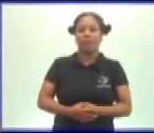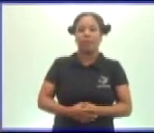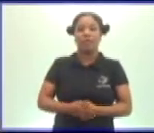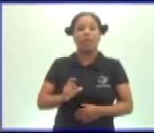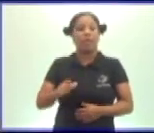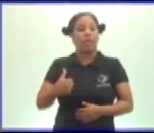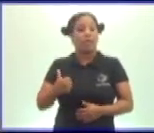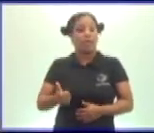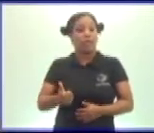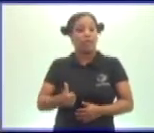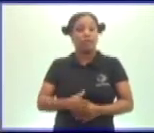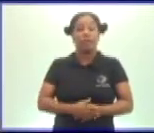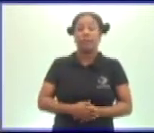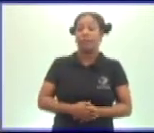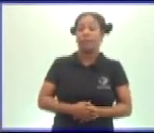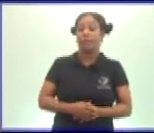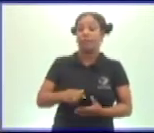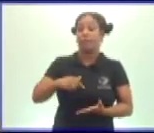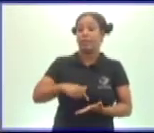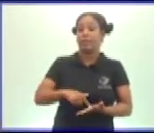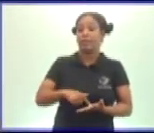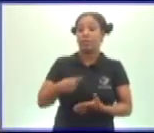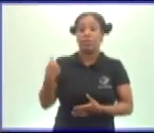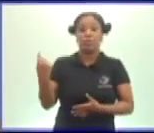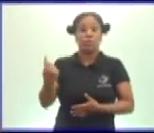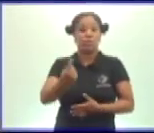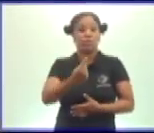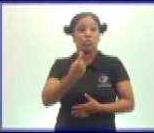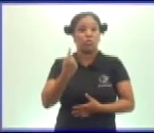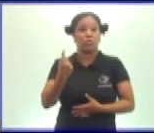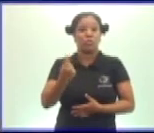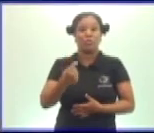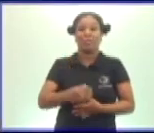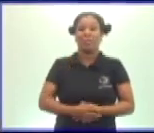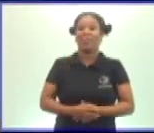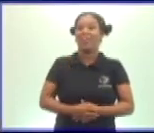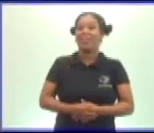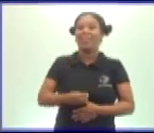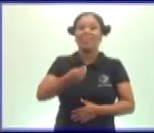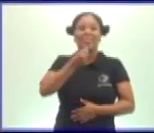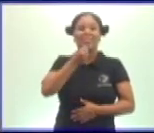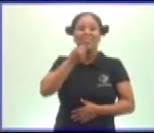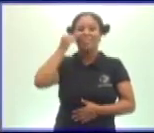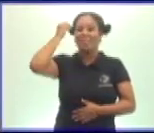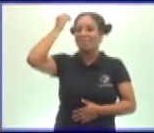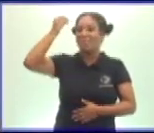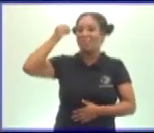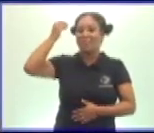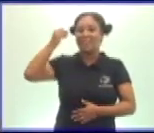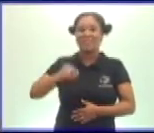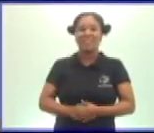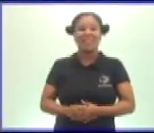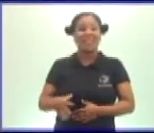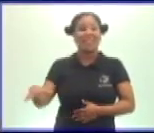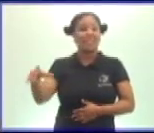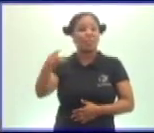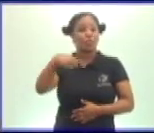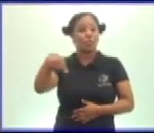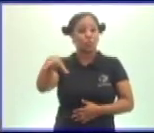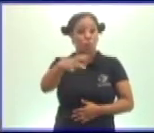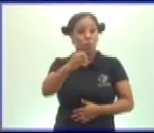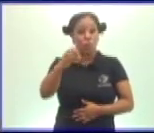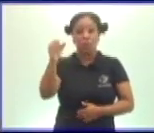está, nosotros está claro que no podemos pensar que todo se disuelve